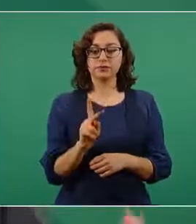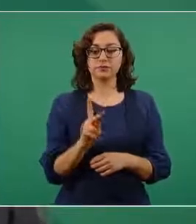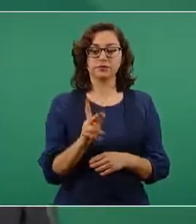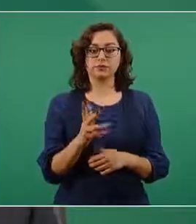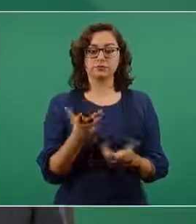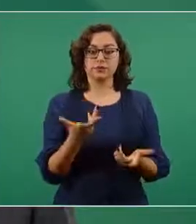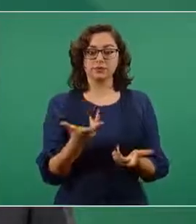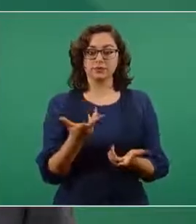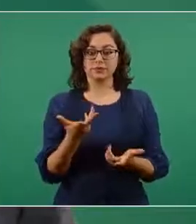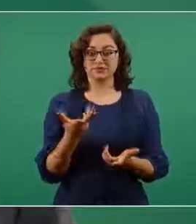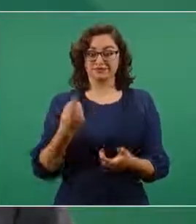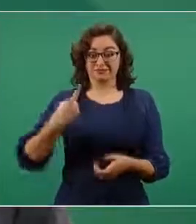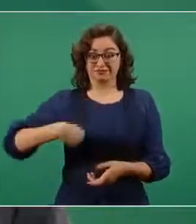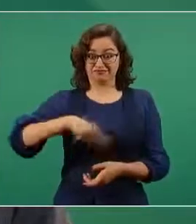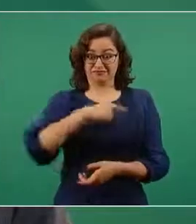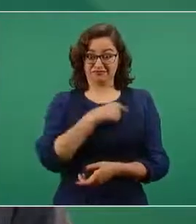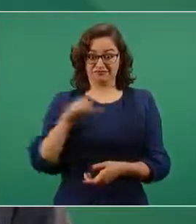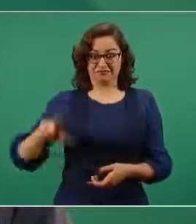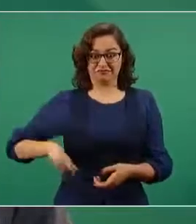el uso de la fuerza.